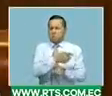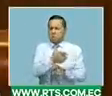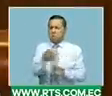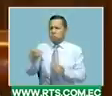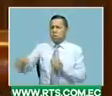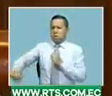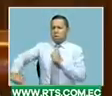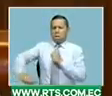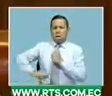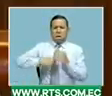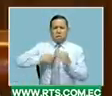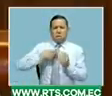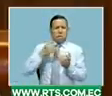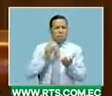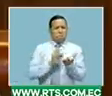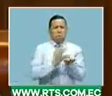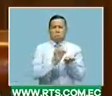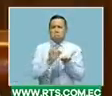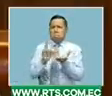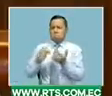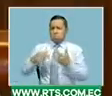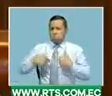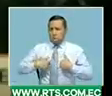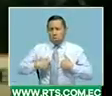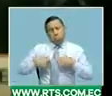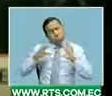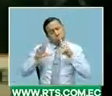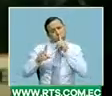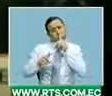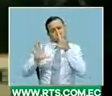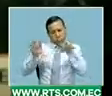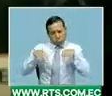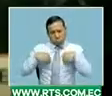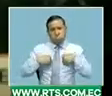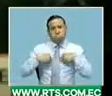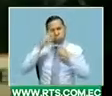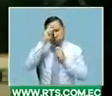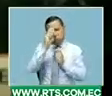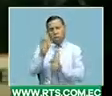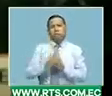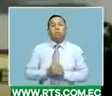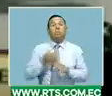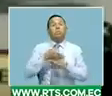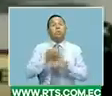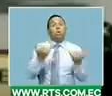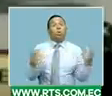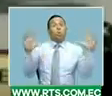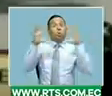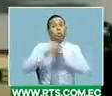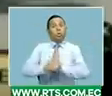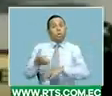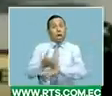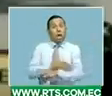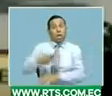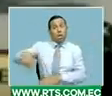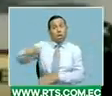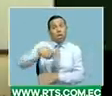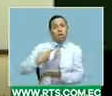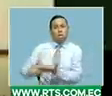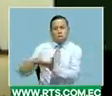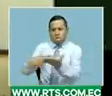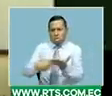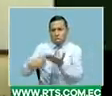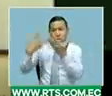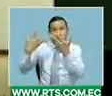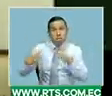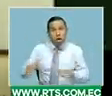mí una condecoración y la llevaré con honor. Pero no fue hasta entrada la noche y después de un intenso debate que la votación dio paso a la moción presentada